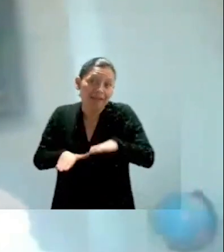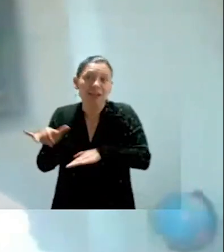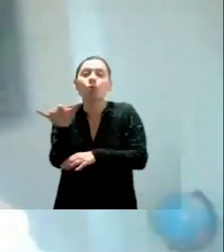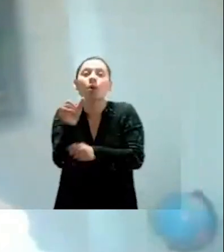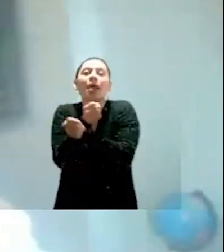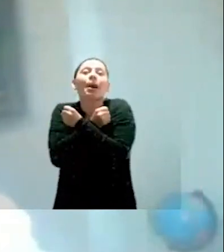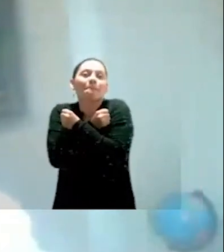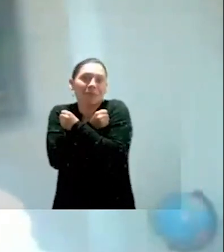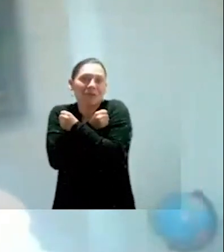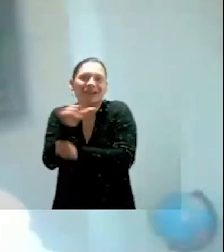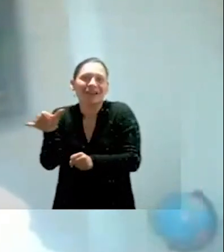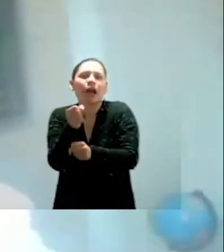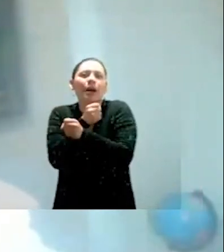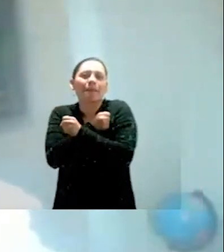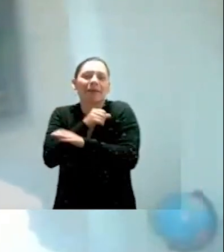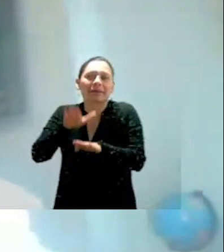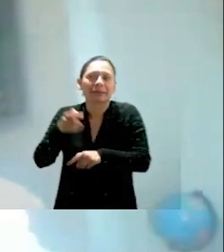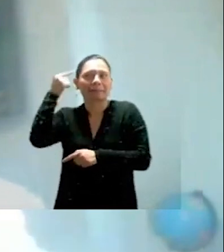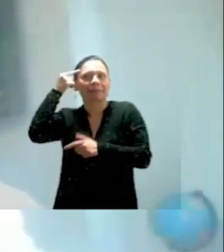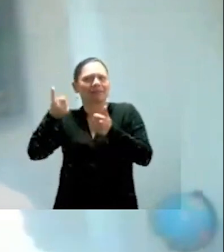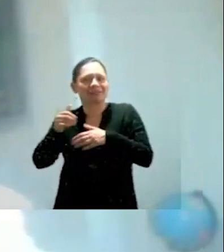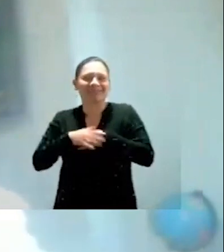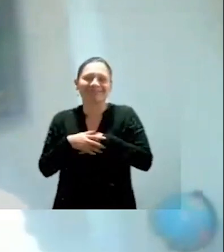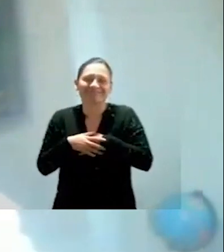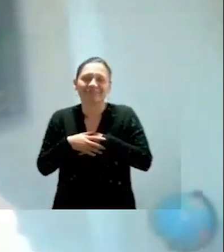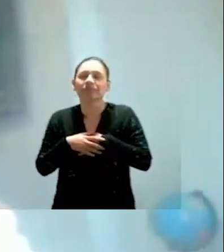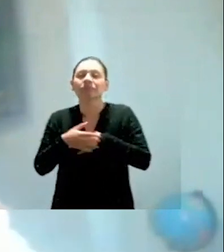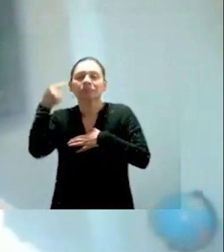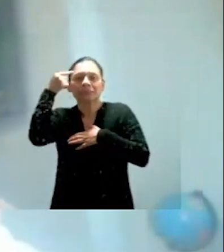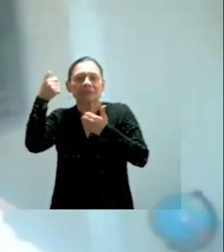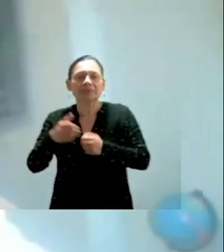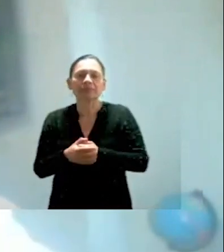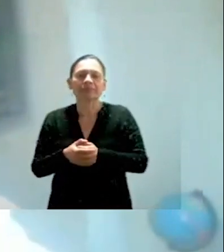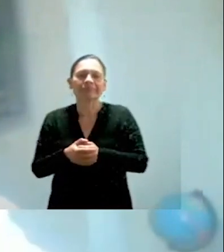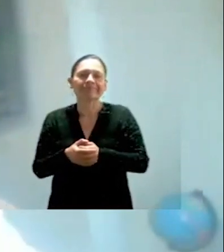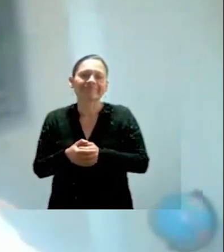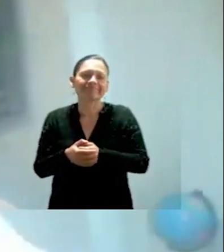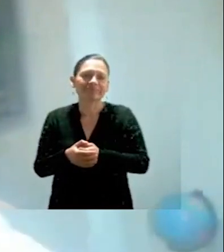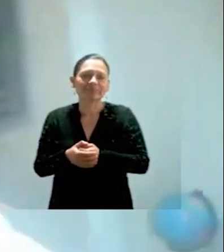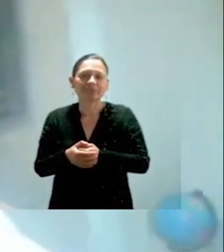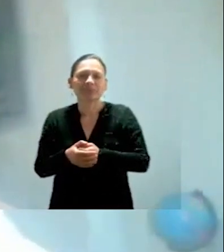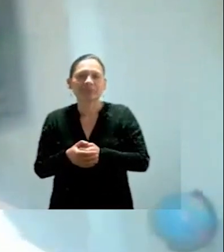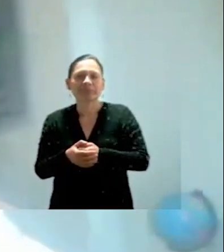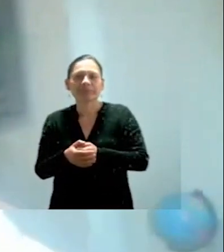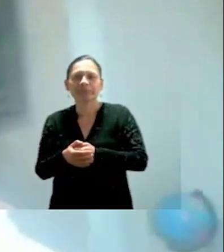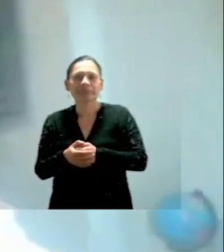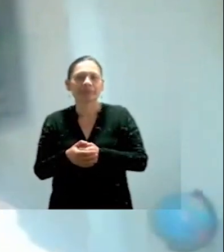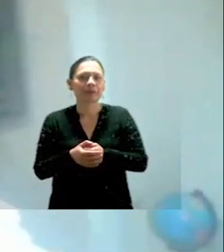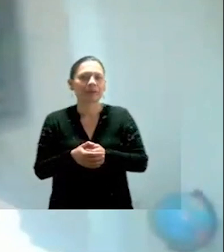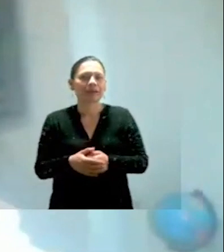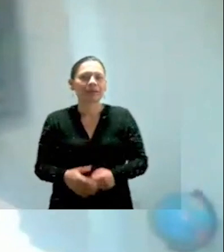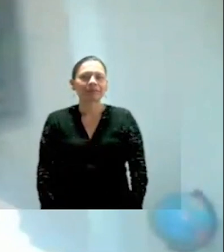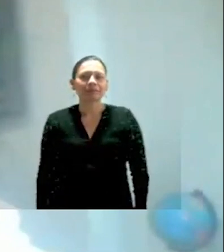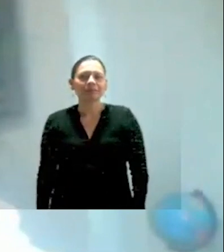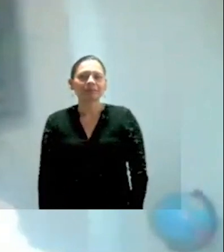el tiempo se va sintiendo. Pero decíamos que no todas las cosas